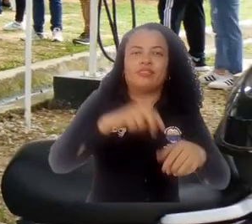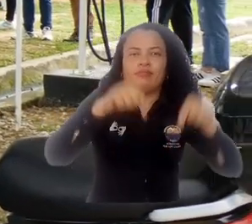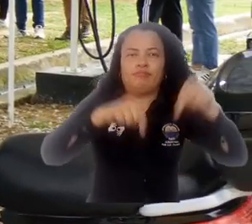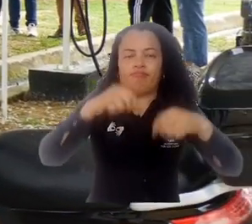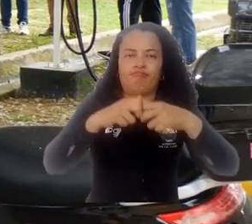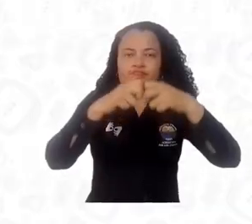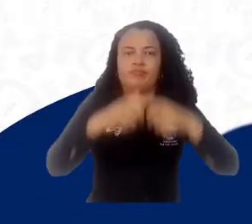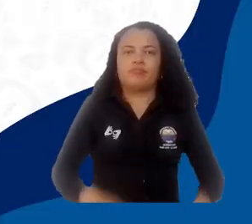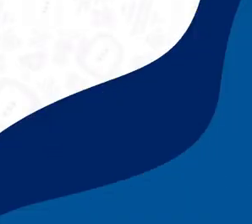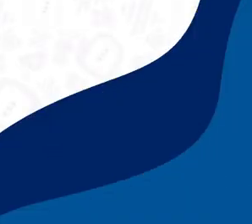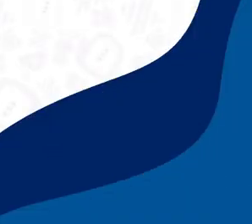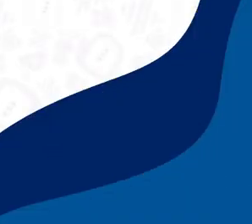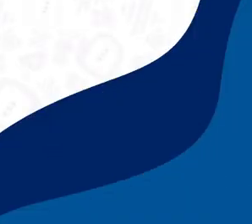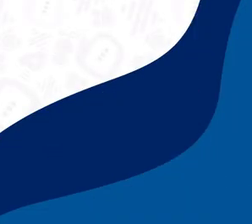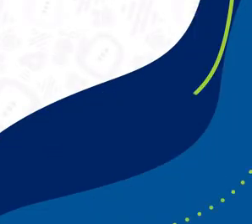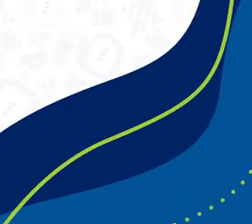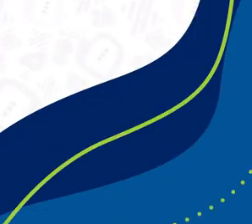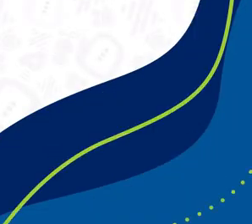vehículos eléctricos.